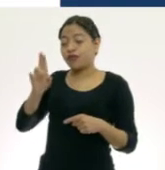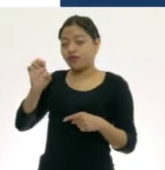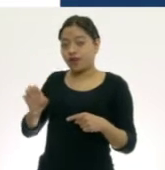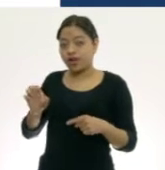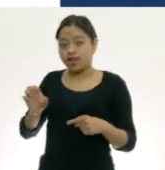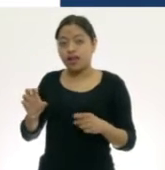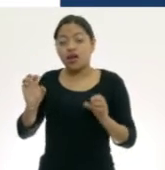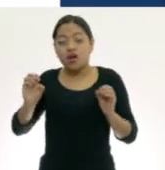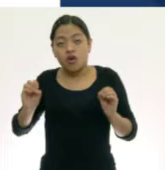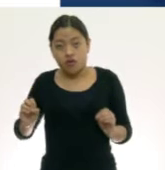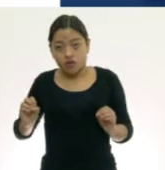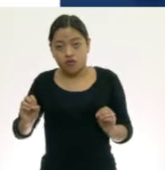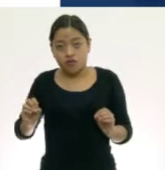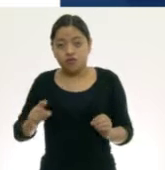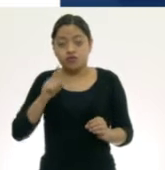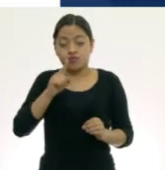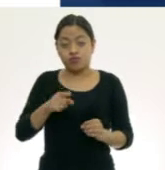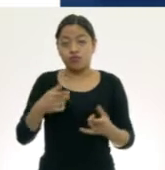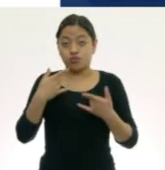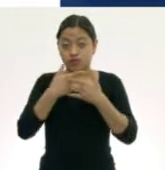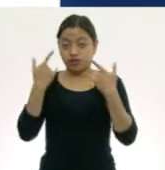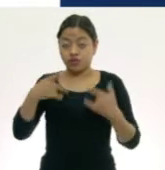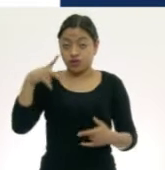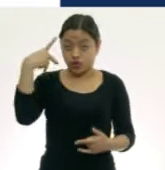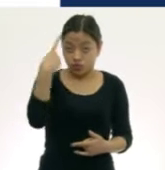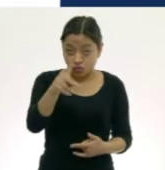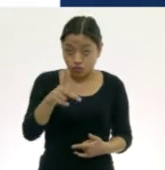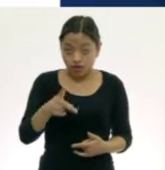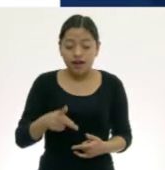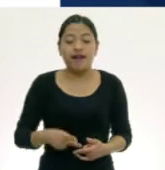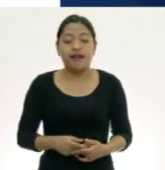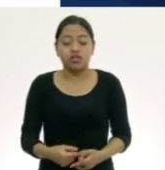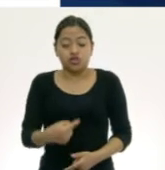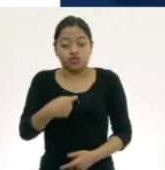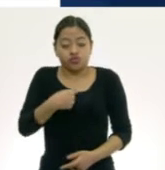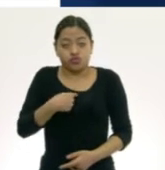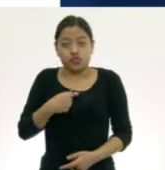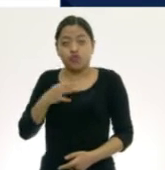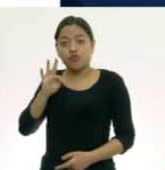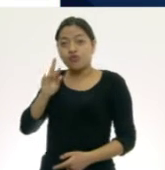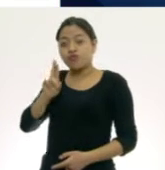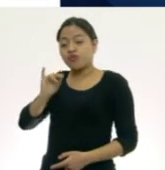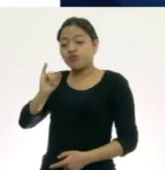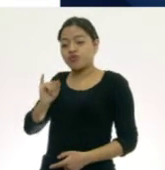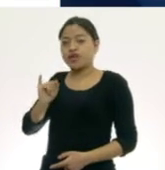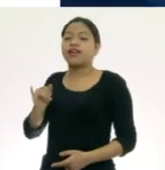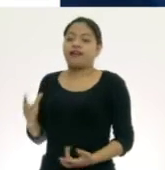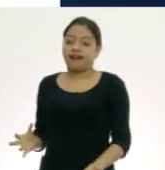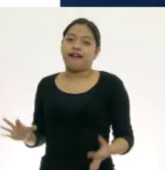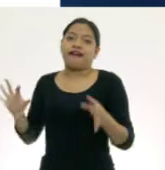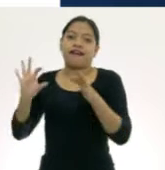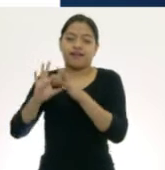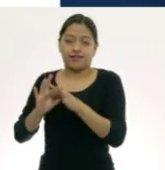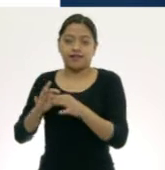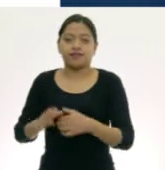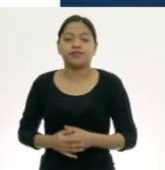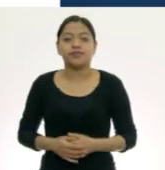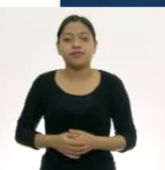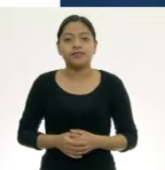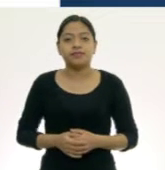de la autobiografía, que es primera persona, yo fui muy feliz con el nacimiento de mi hermana. Luego tenemos